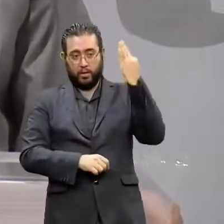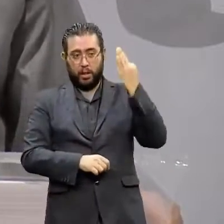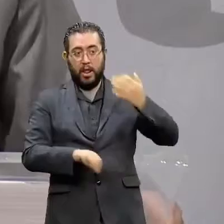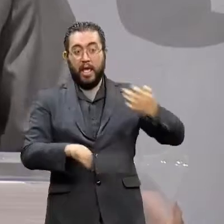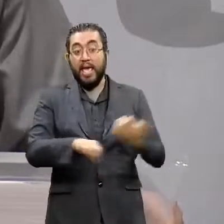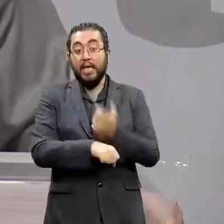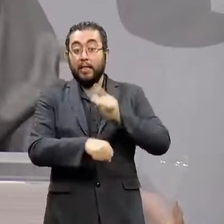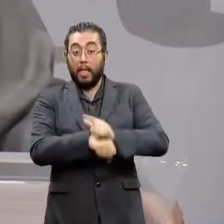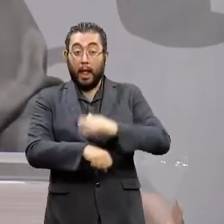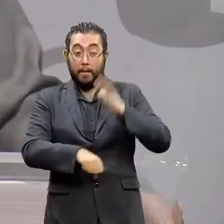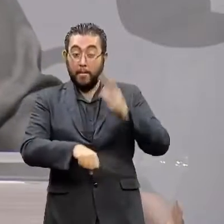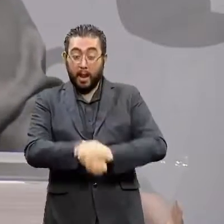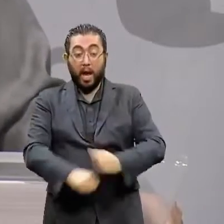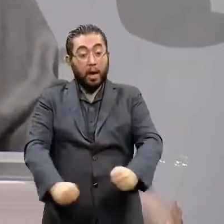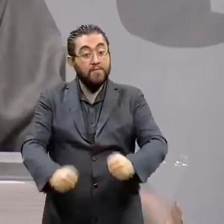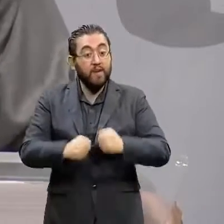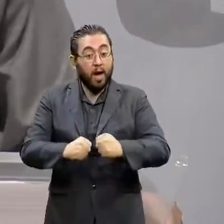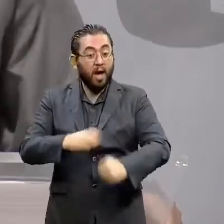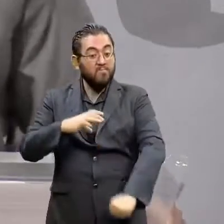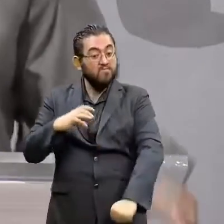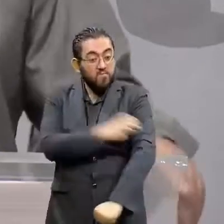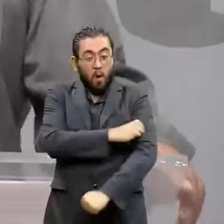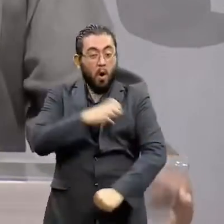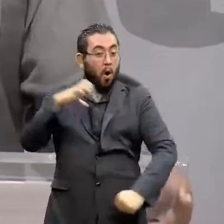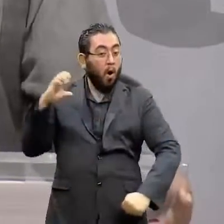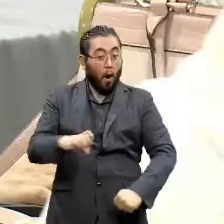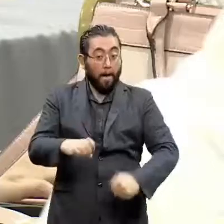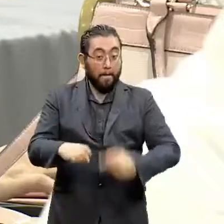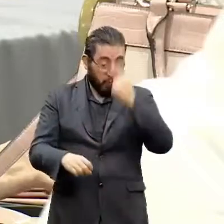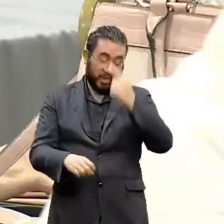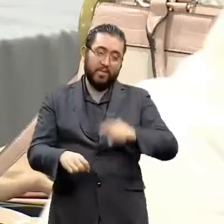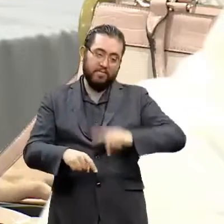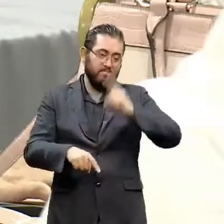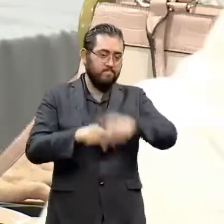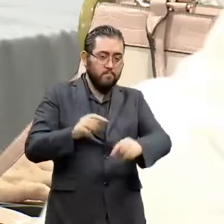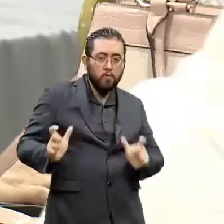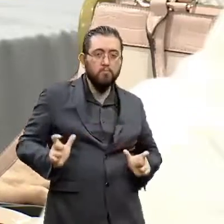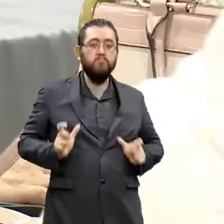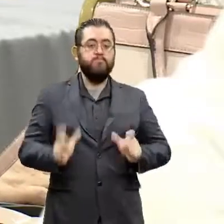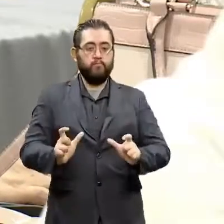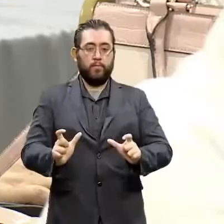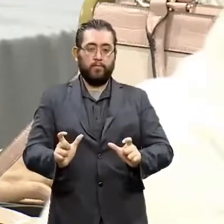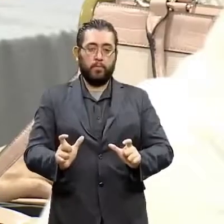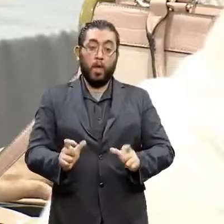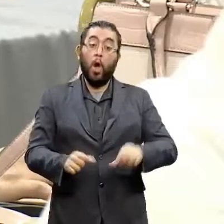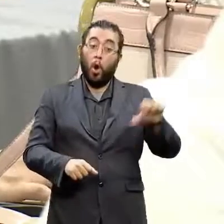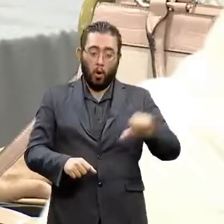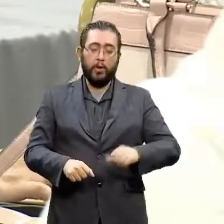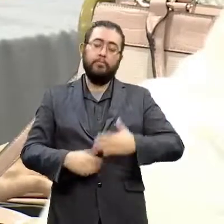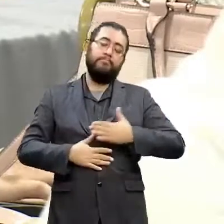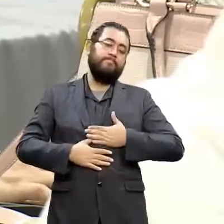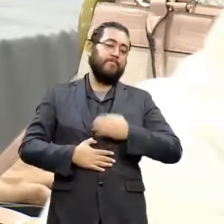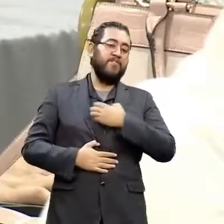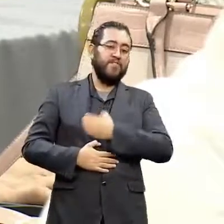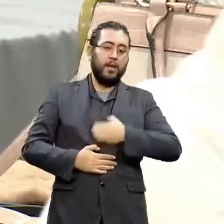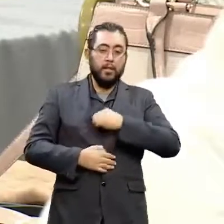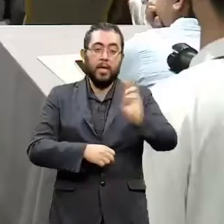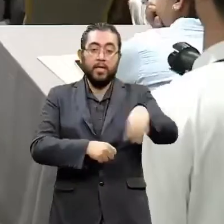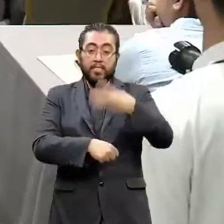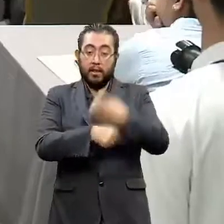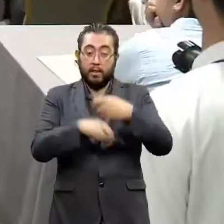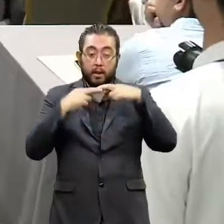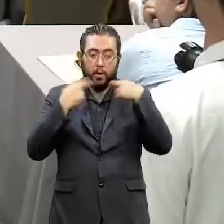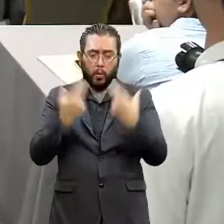nuestras capacidades institucionales frente a este problema Esta es la tercera reunión de coordinación nacional se ha trabajado